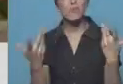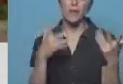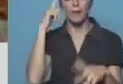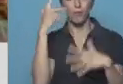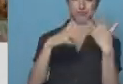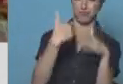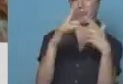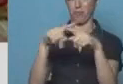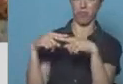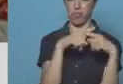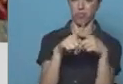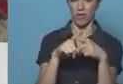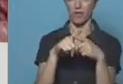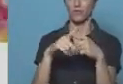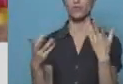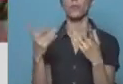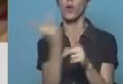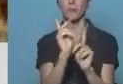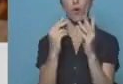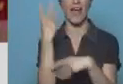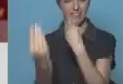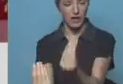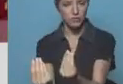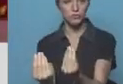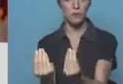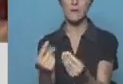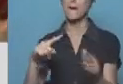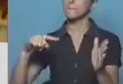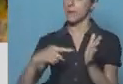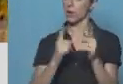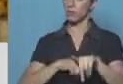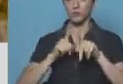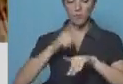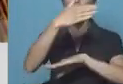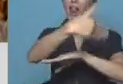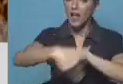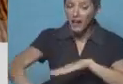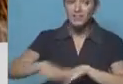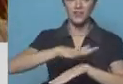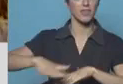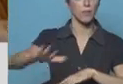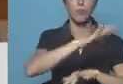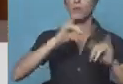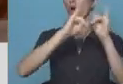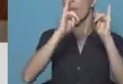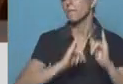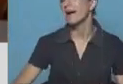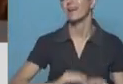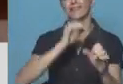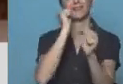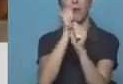en lo superestructural entre los dirigentes, pero con las calles en paz, con la gente con trabajo, con la